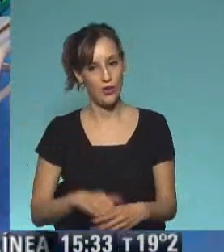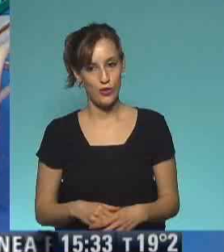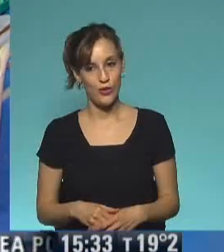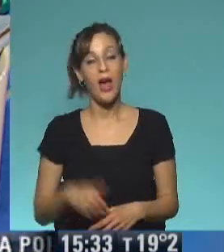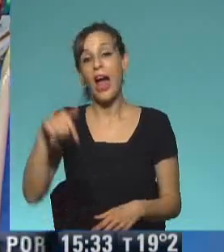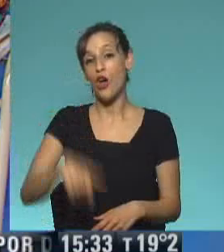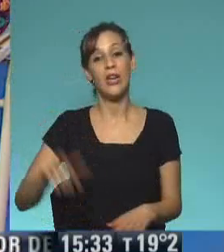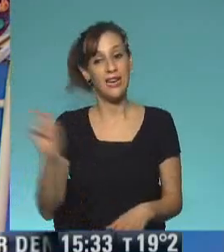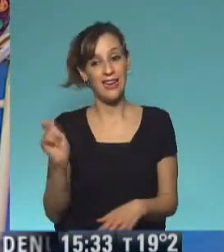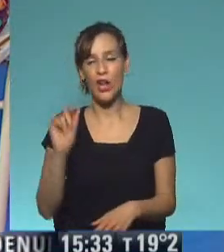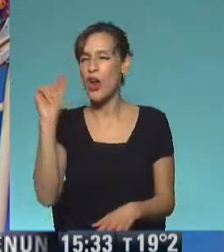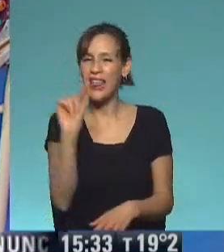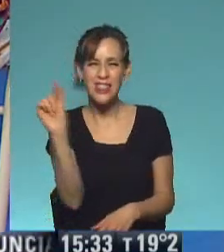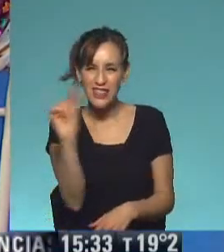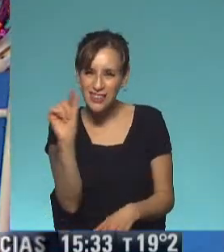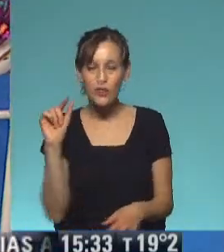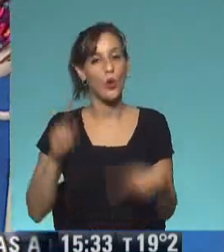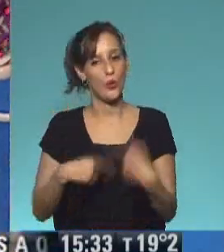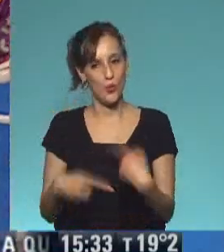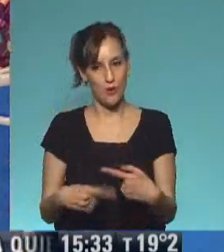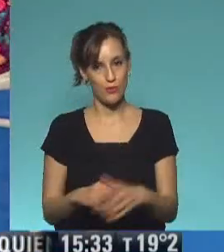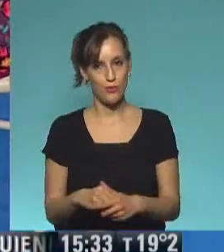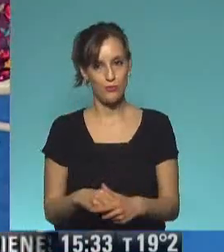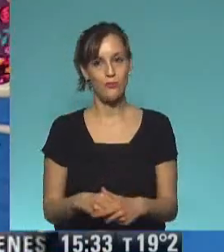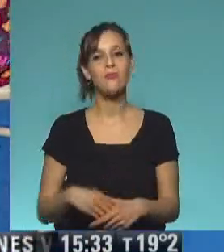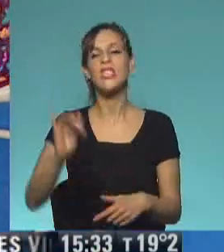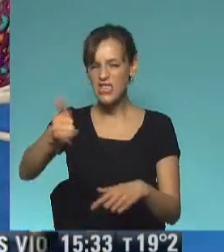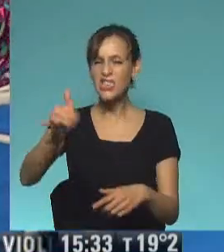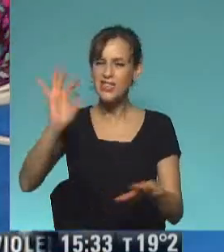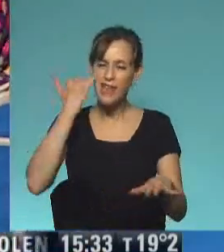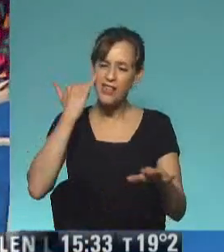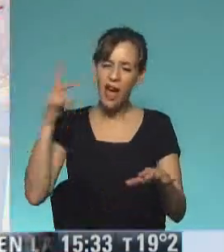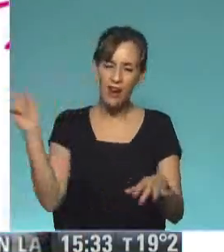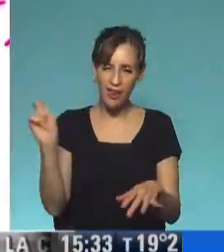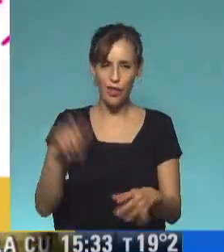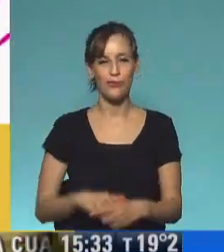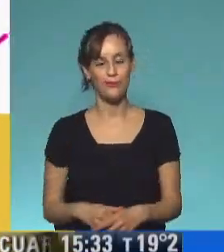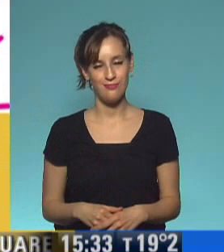vamos al recreo, cortito, y enseguida, sí, bueno, nos vamos al recreo.